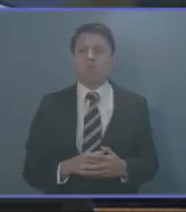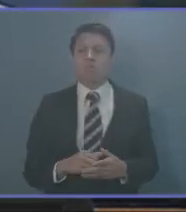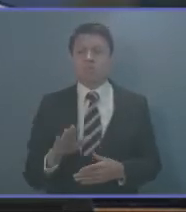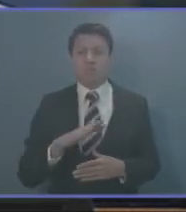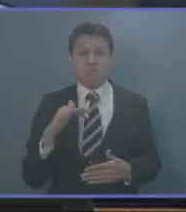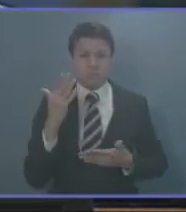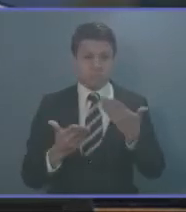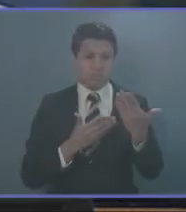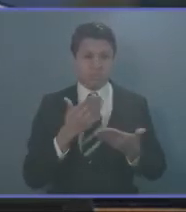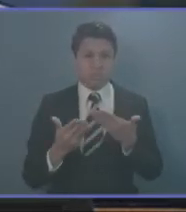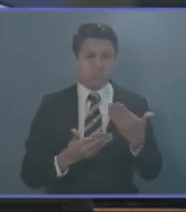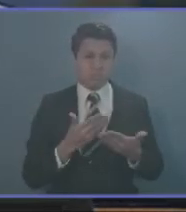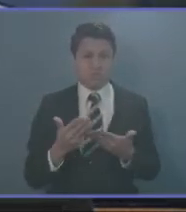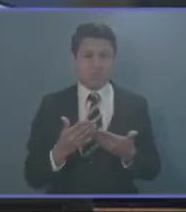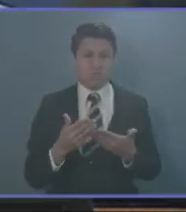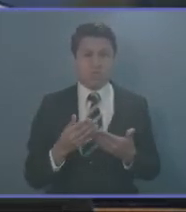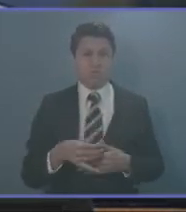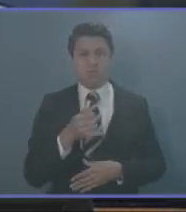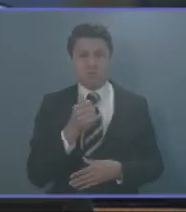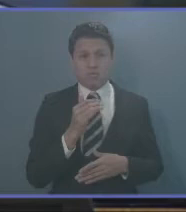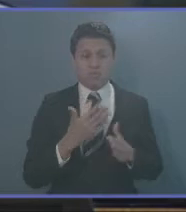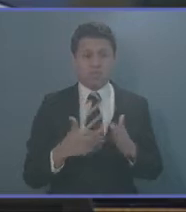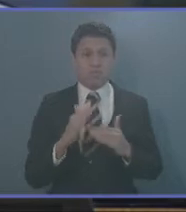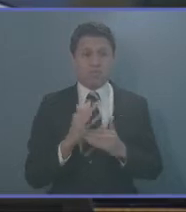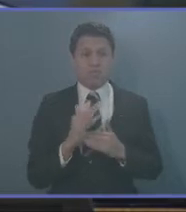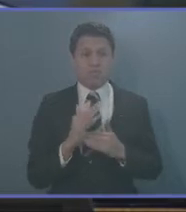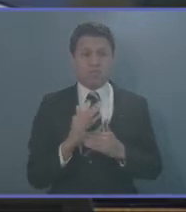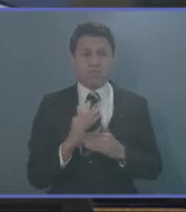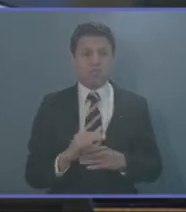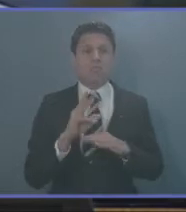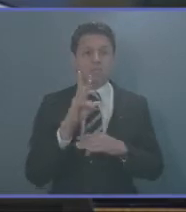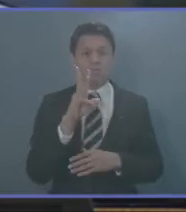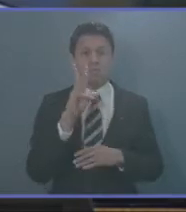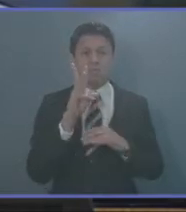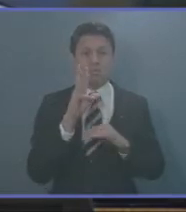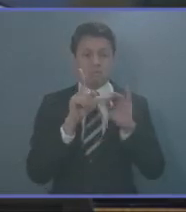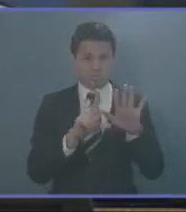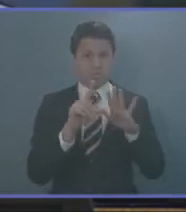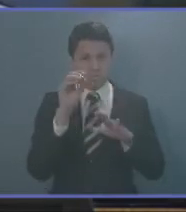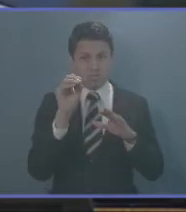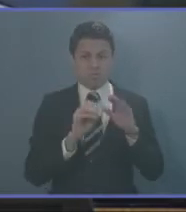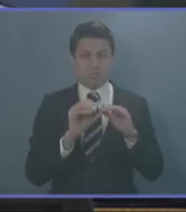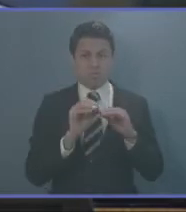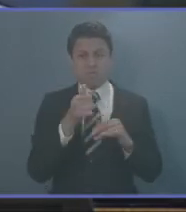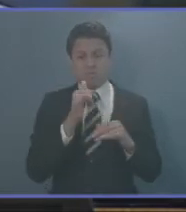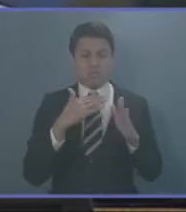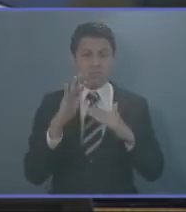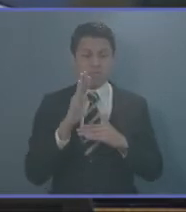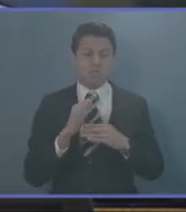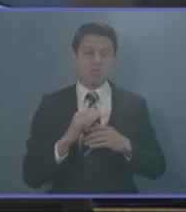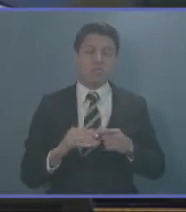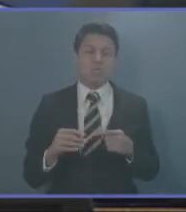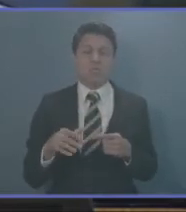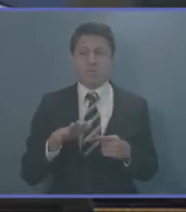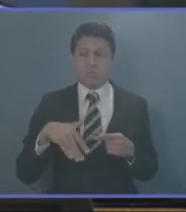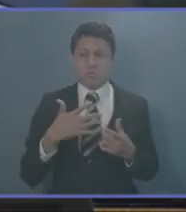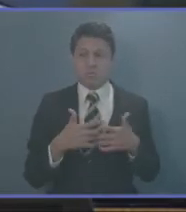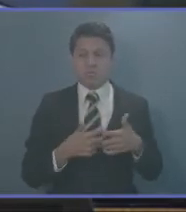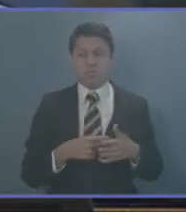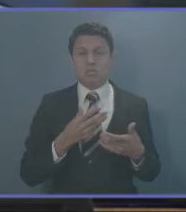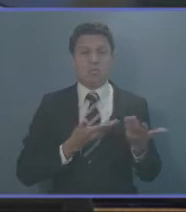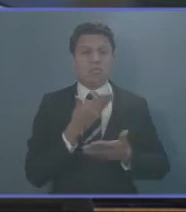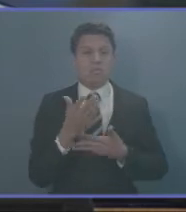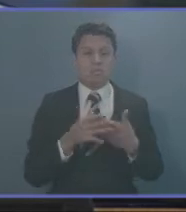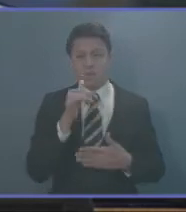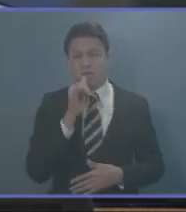ventas de expendios de aguardientes mayores de 6 grados, tales como cantinas, abarroterías establecidas en la